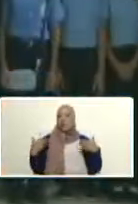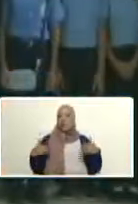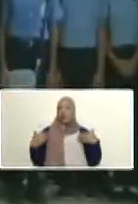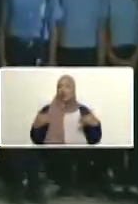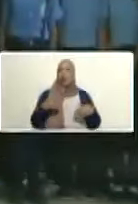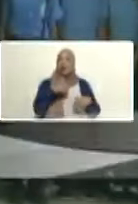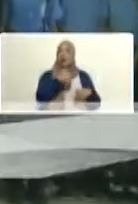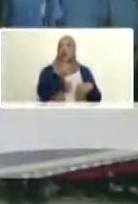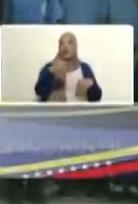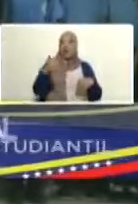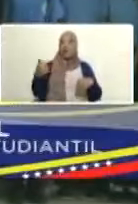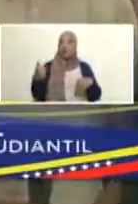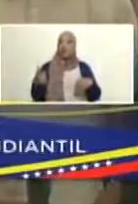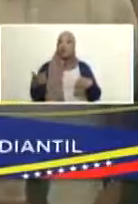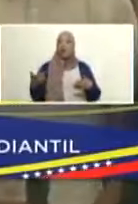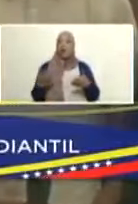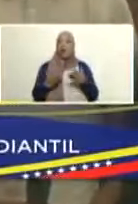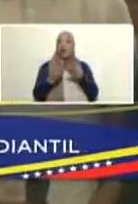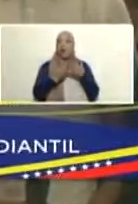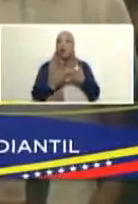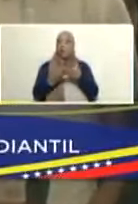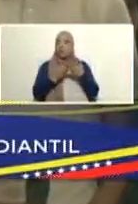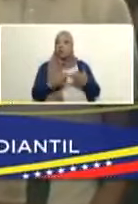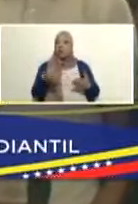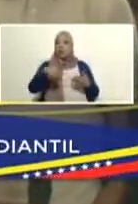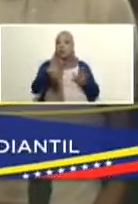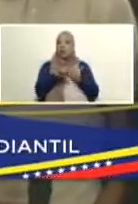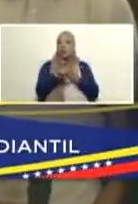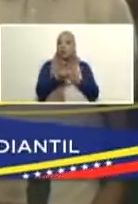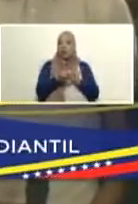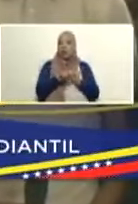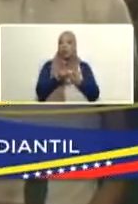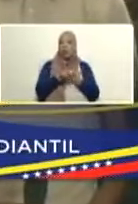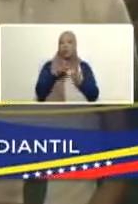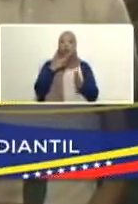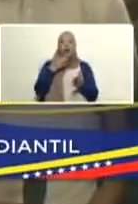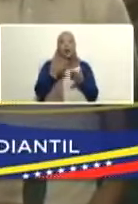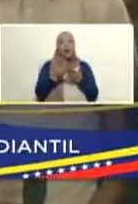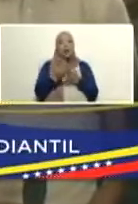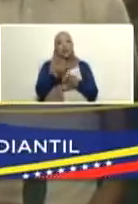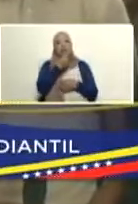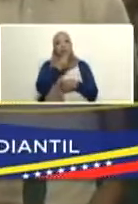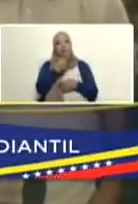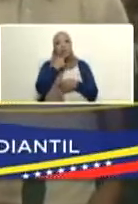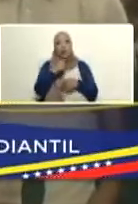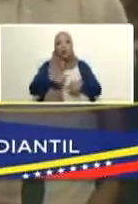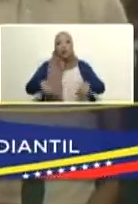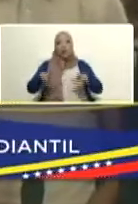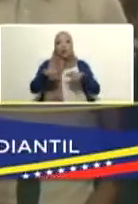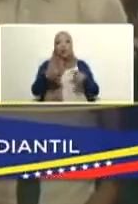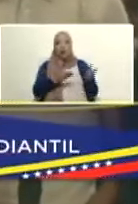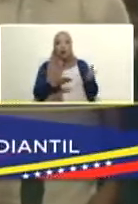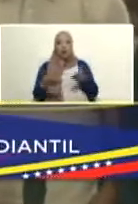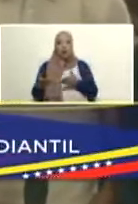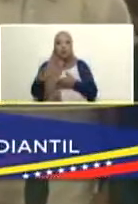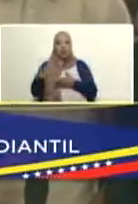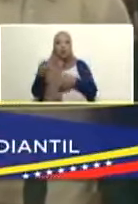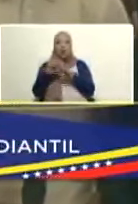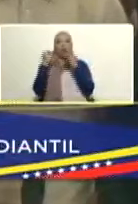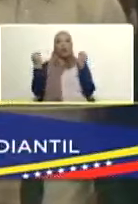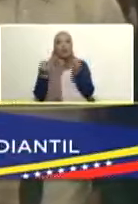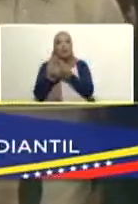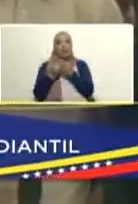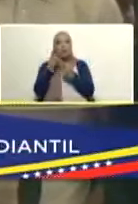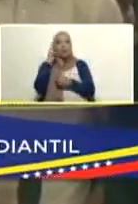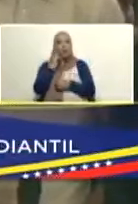uno de los estudiantes le agradecemos por esta sede maravillosa que usted nos ha otorgado a la Organización